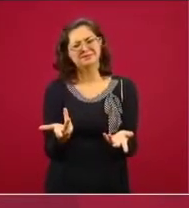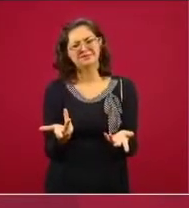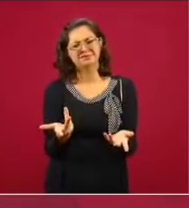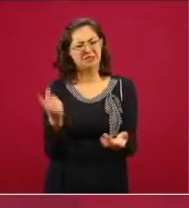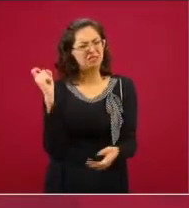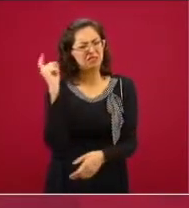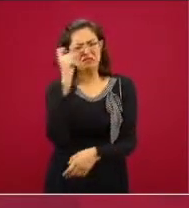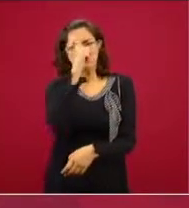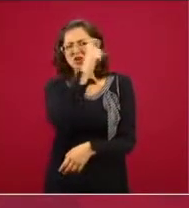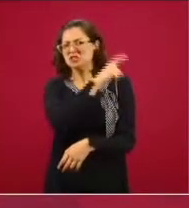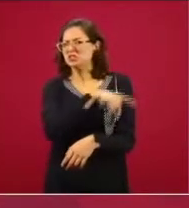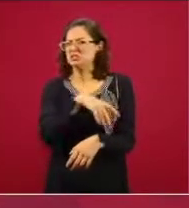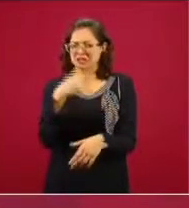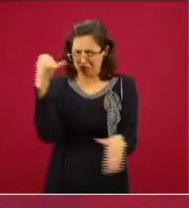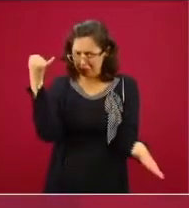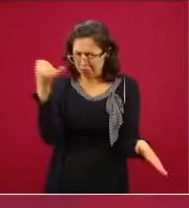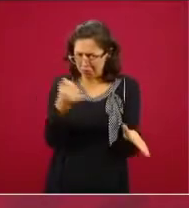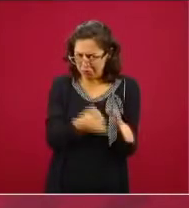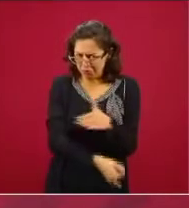complejo,